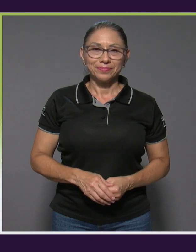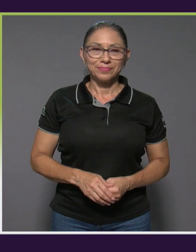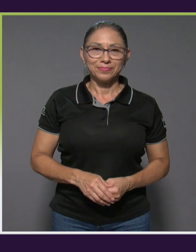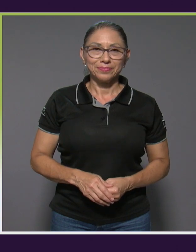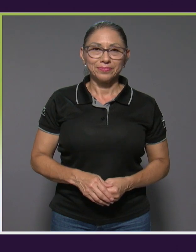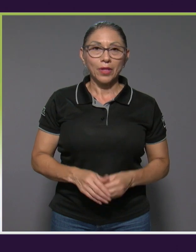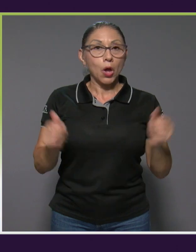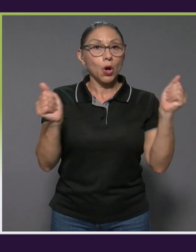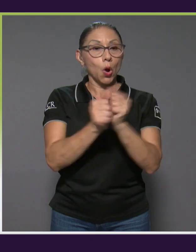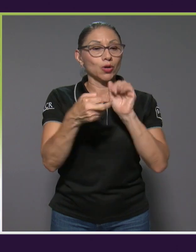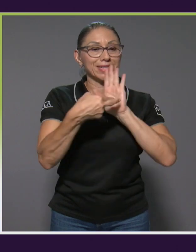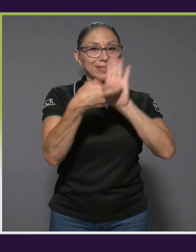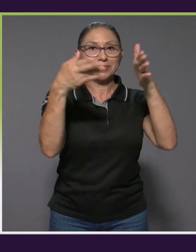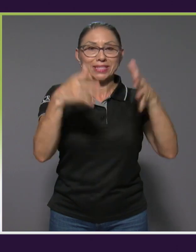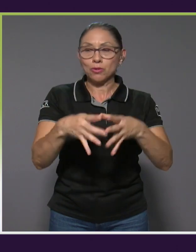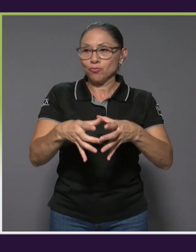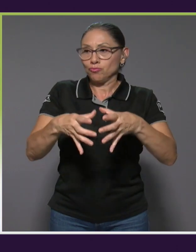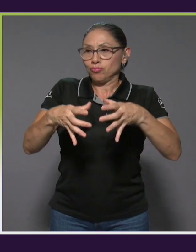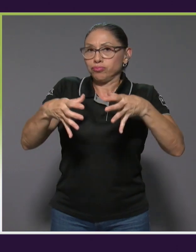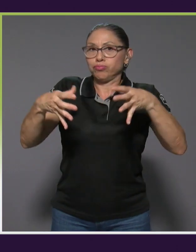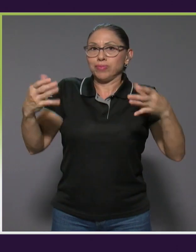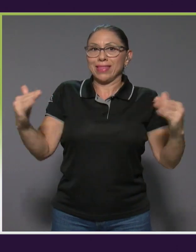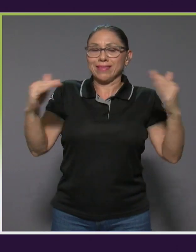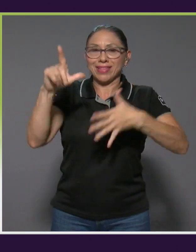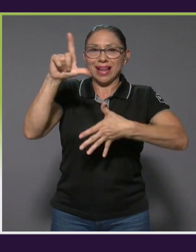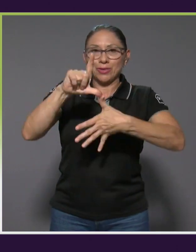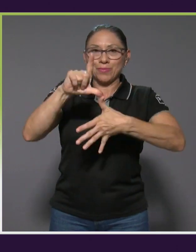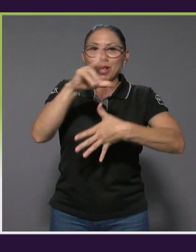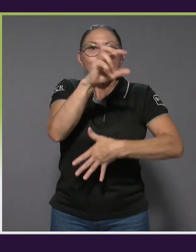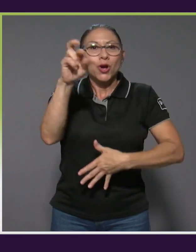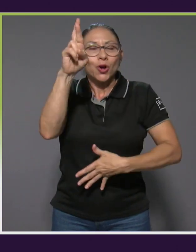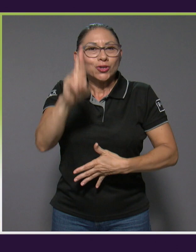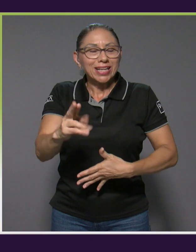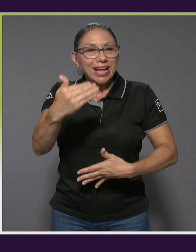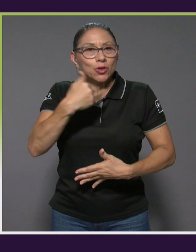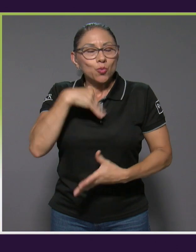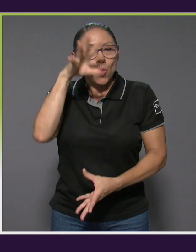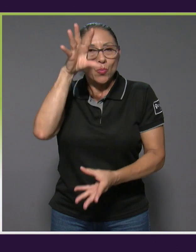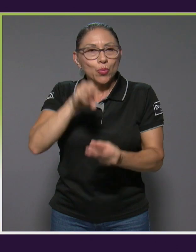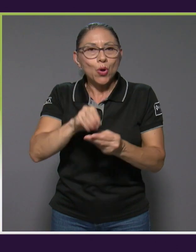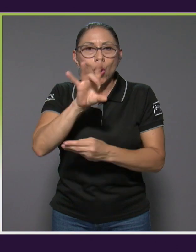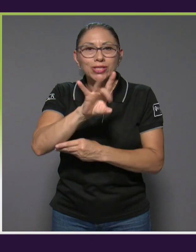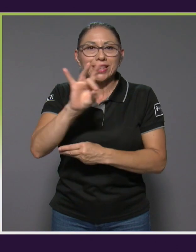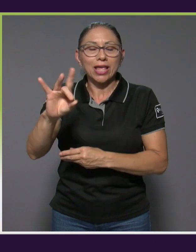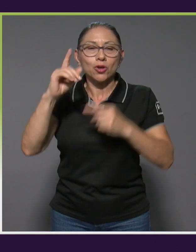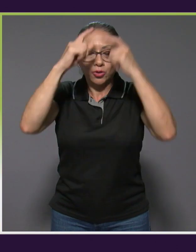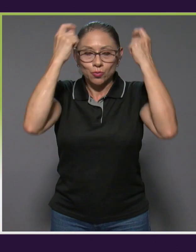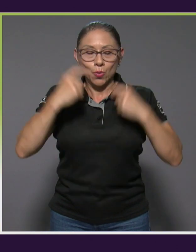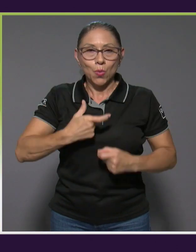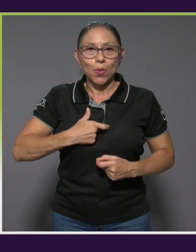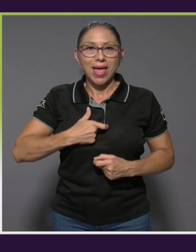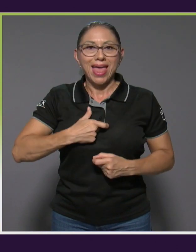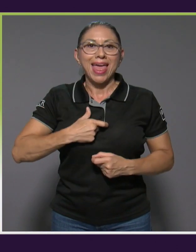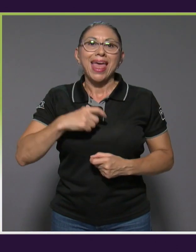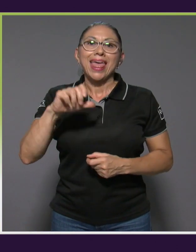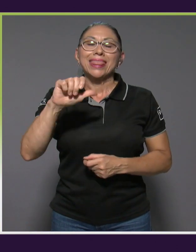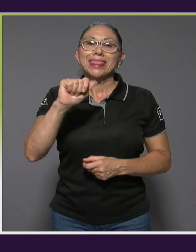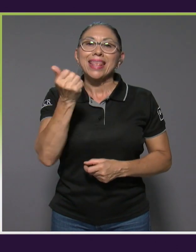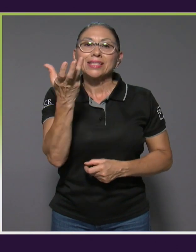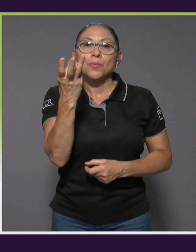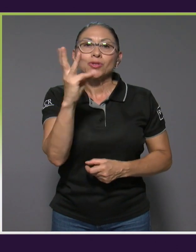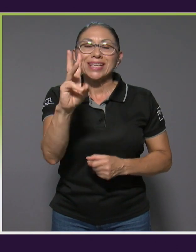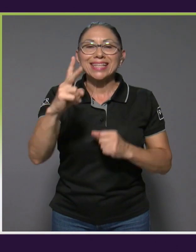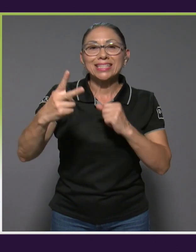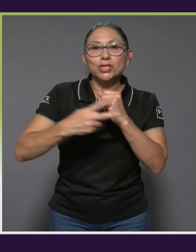Con la delegación más numerosa en Latinoamérica, Costa Rica obtuvo 88 medallas en la 16ª edición de los